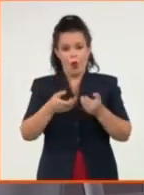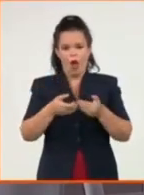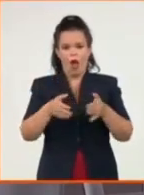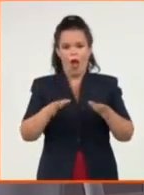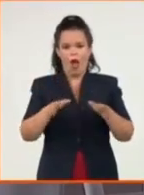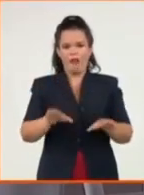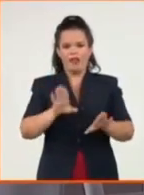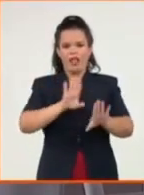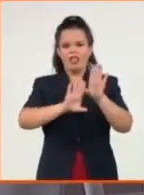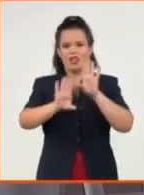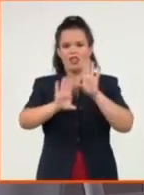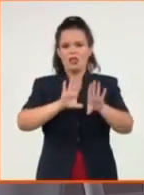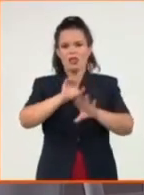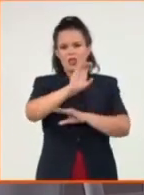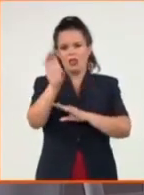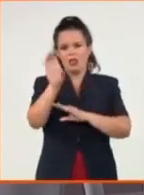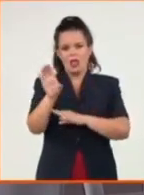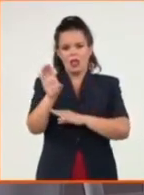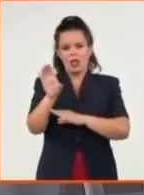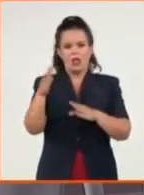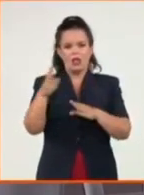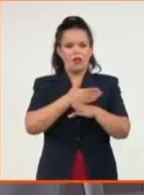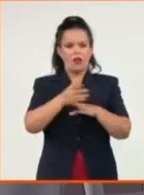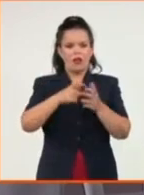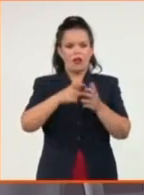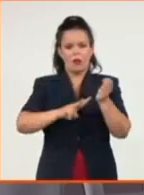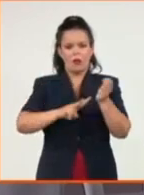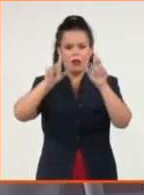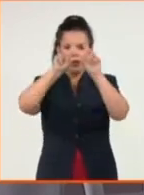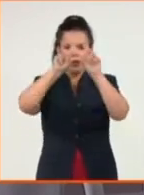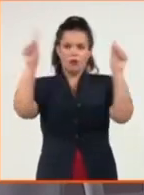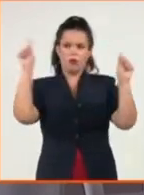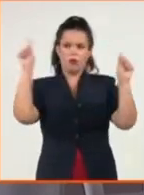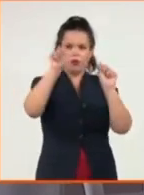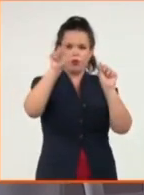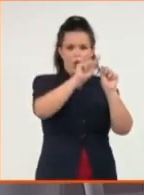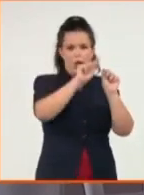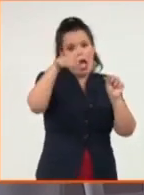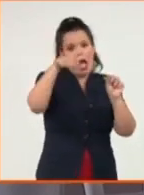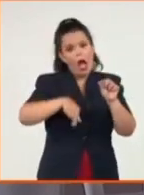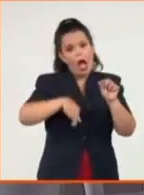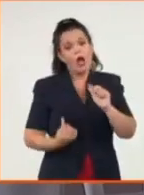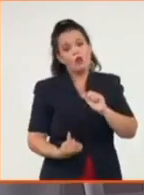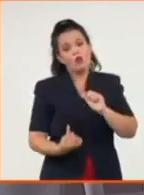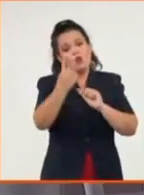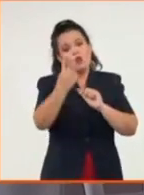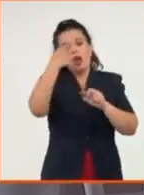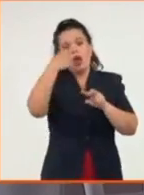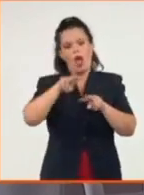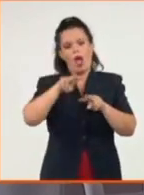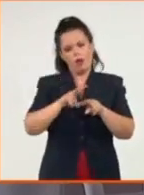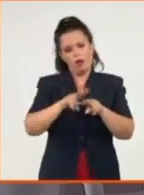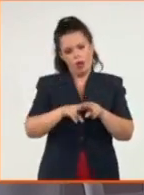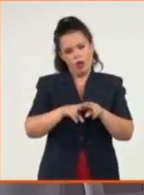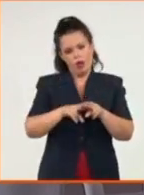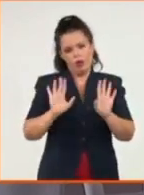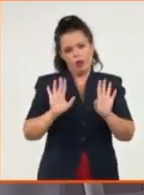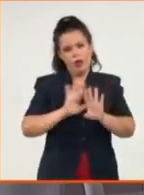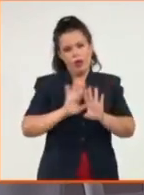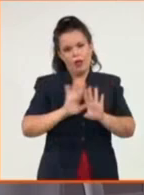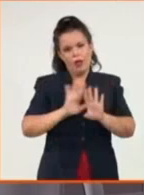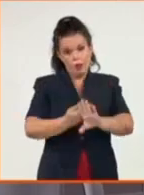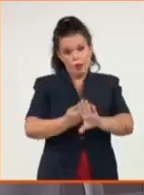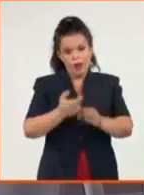nada más tenemos la de la habana pero la proyección que tiene la cadena cinemex es de standing esto en todas las tiendas